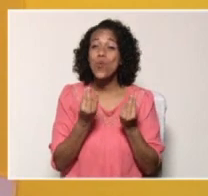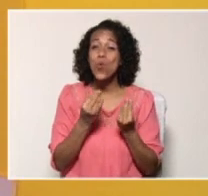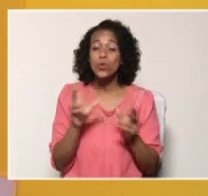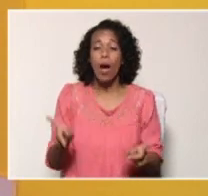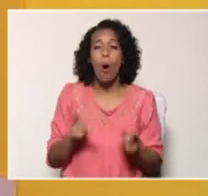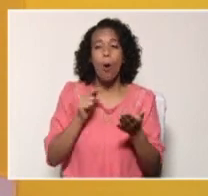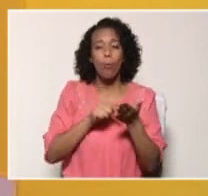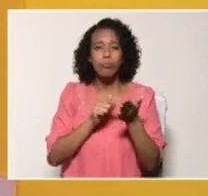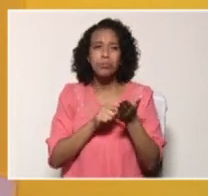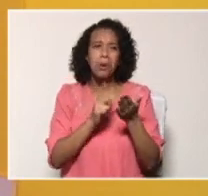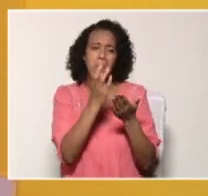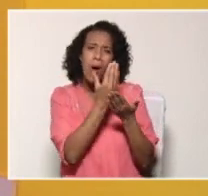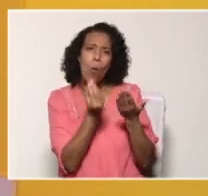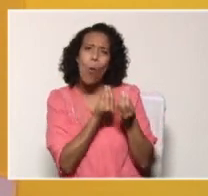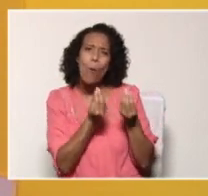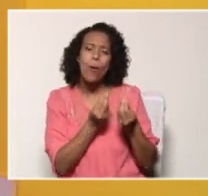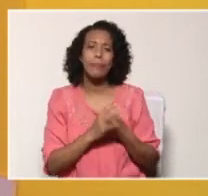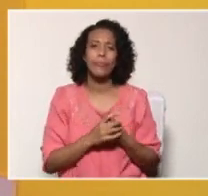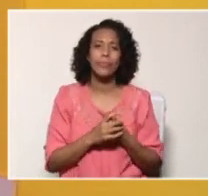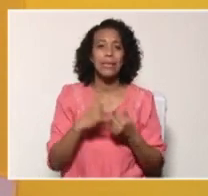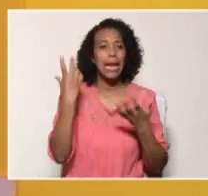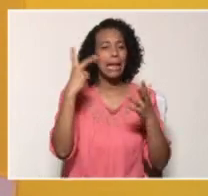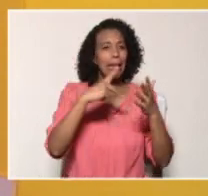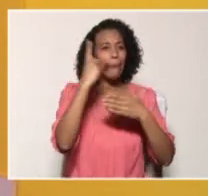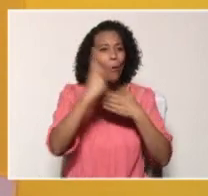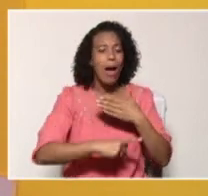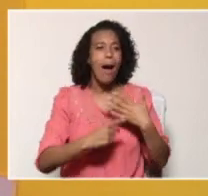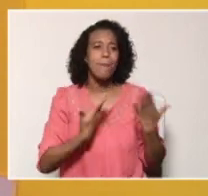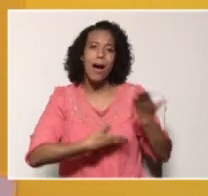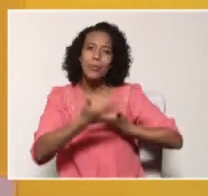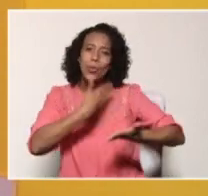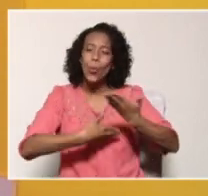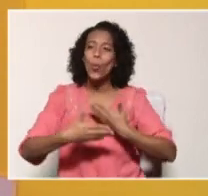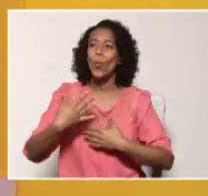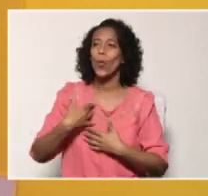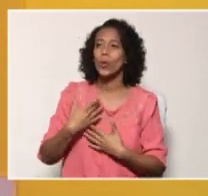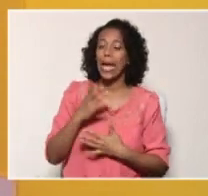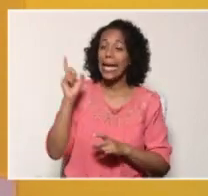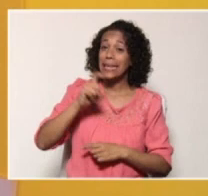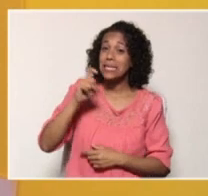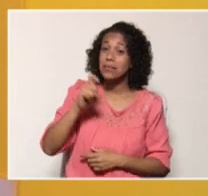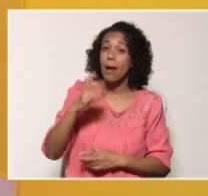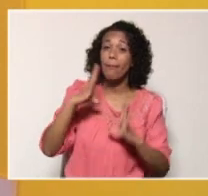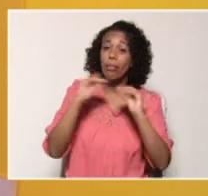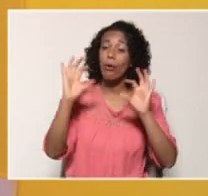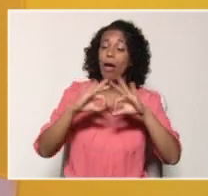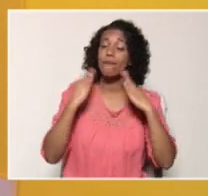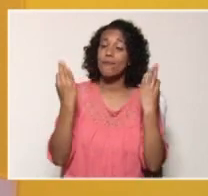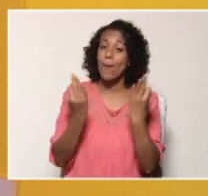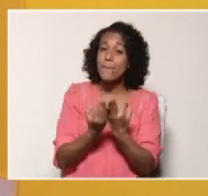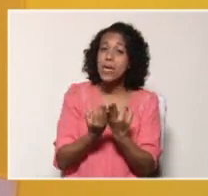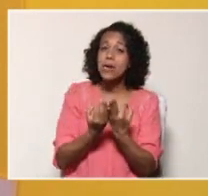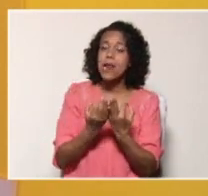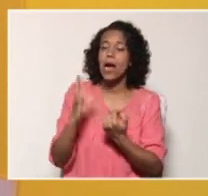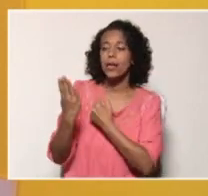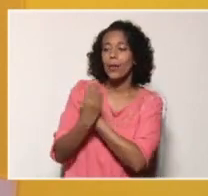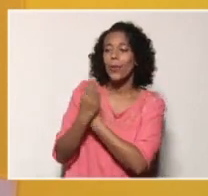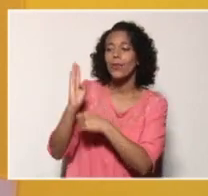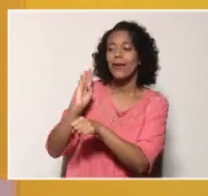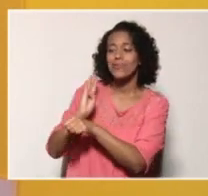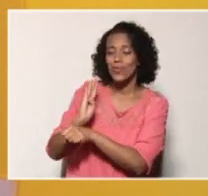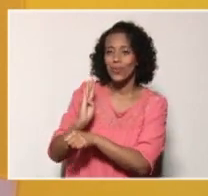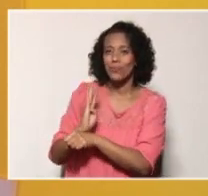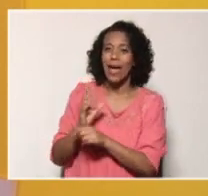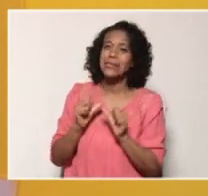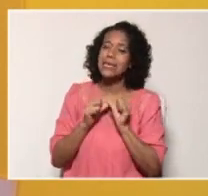muchísimas opciones para ustedes a través de programas muy interactivos, dinámicos y necesarios para toda la familia que se protege en casa.